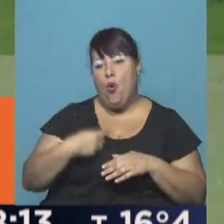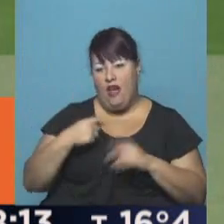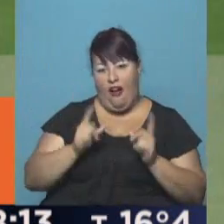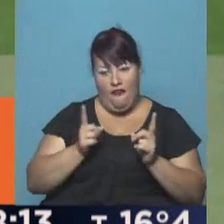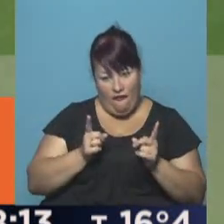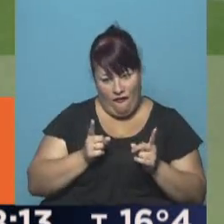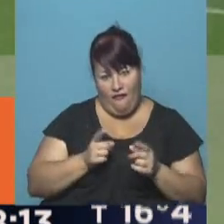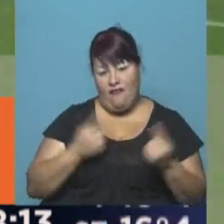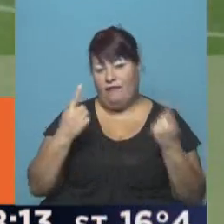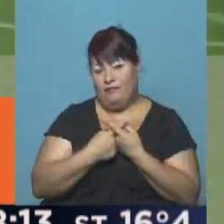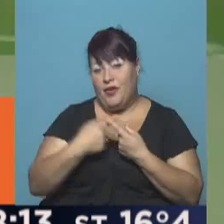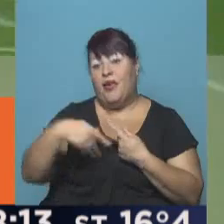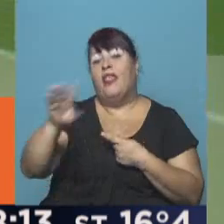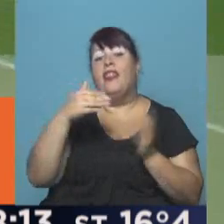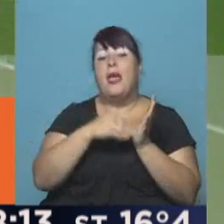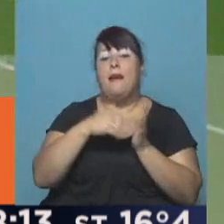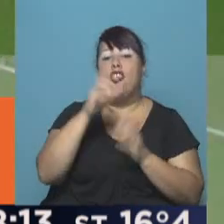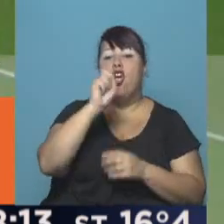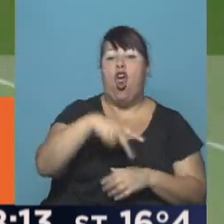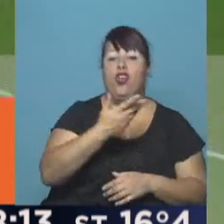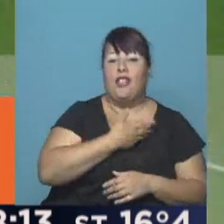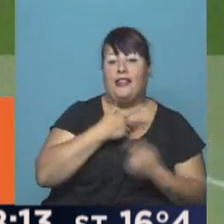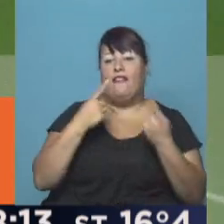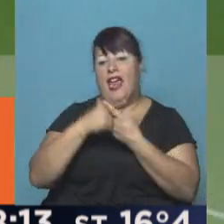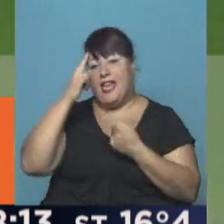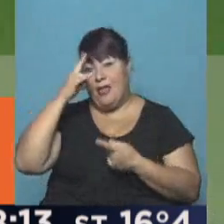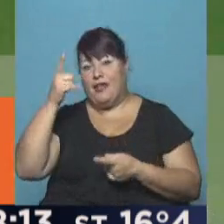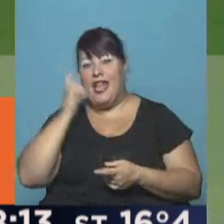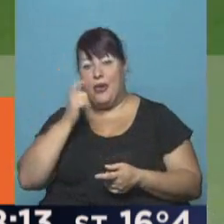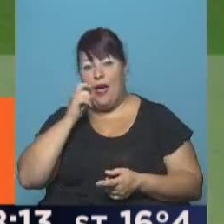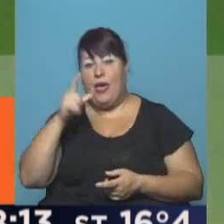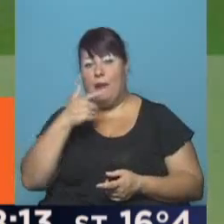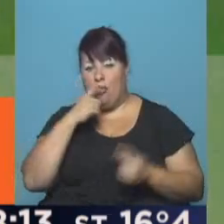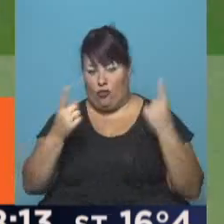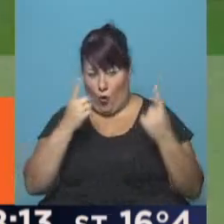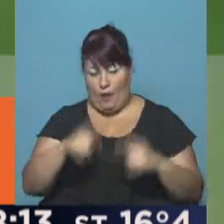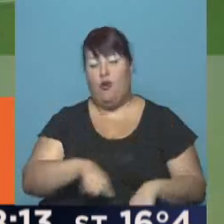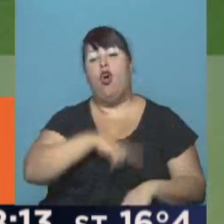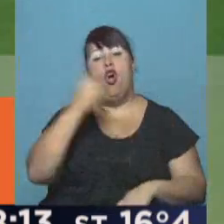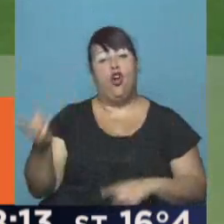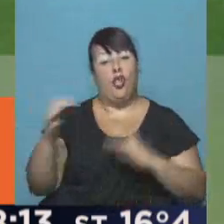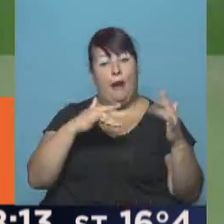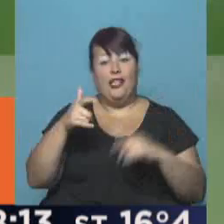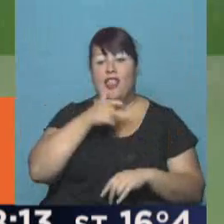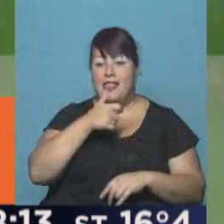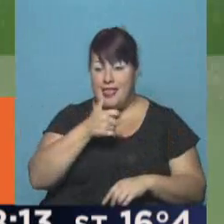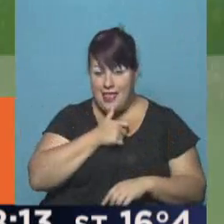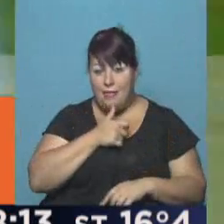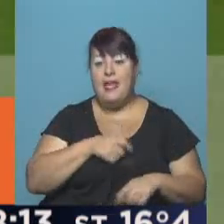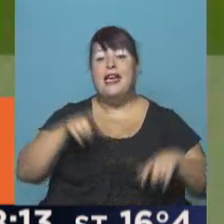carrera. Su rival saldrá del ganador de Colón de Santa Fe e Independiente Rivadavia de Mendoza. En el otro compromiso, en Quilmes,